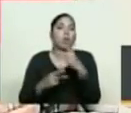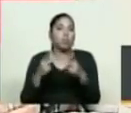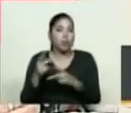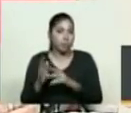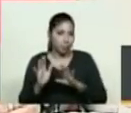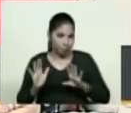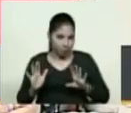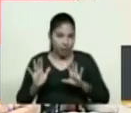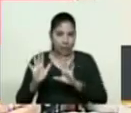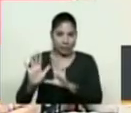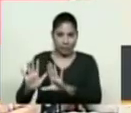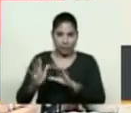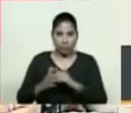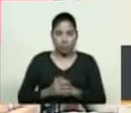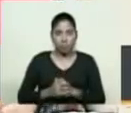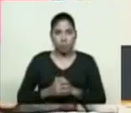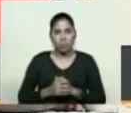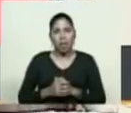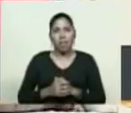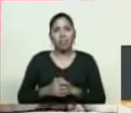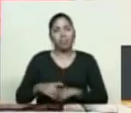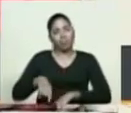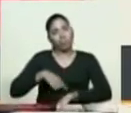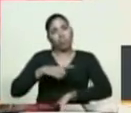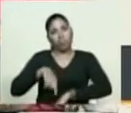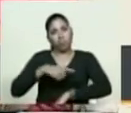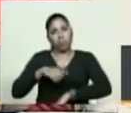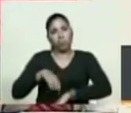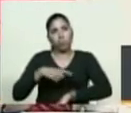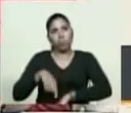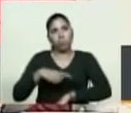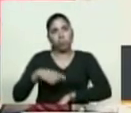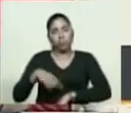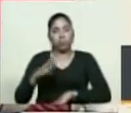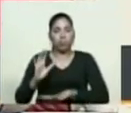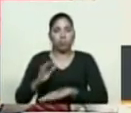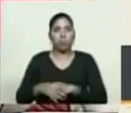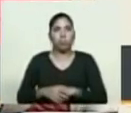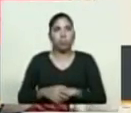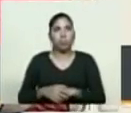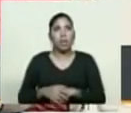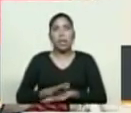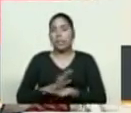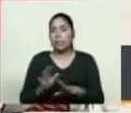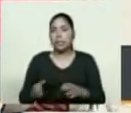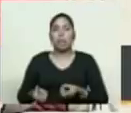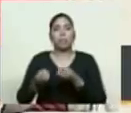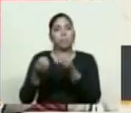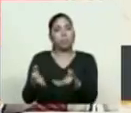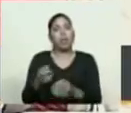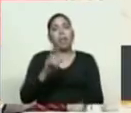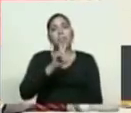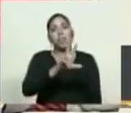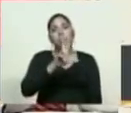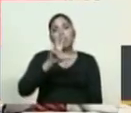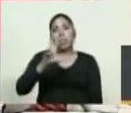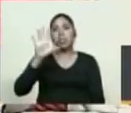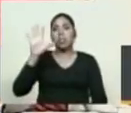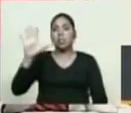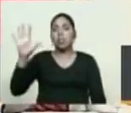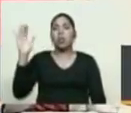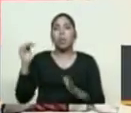Es un proceso. Y tarda algo allí. Y nosotros hasta este momento tenemos entregados carnet en la mano